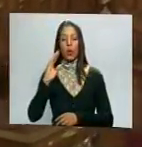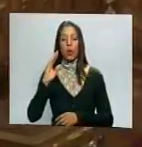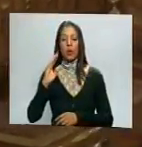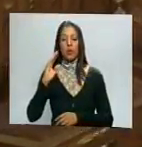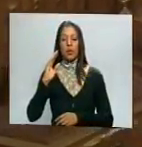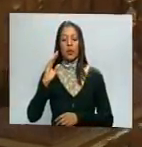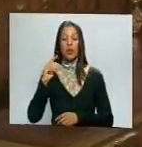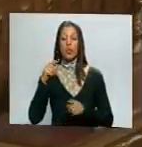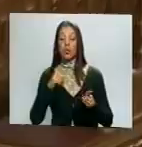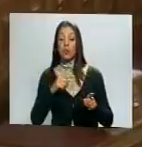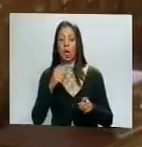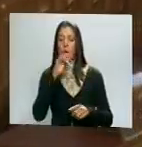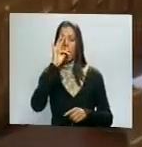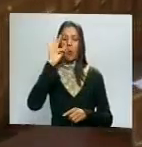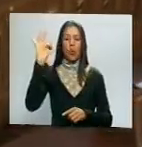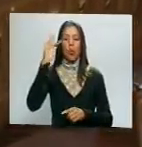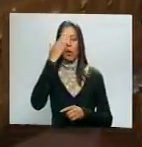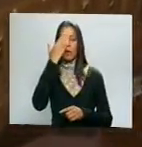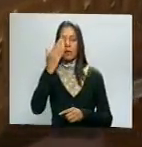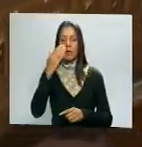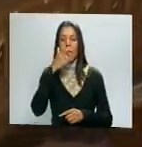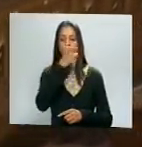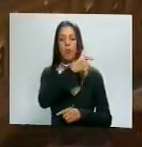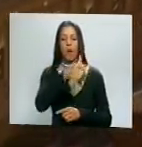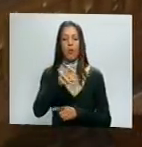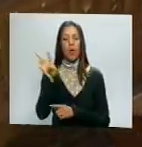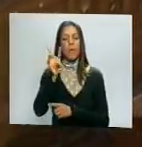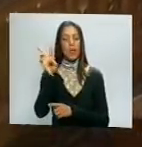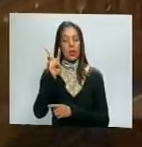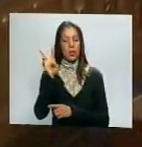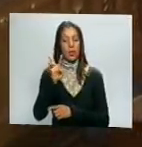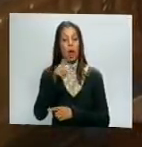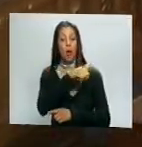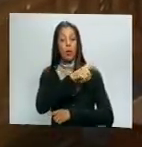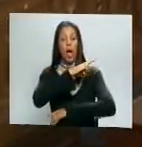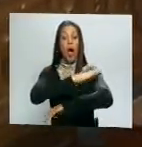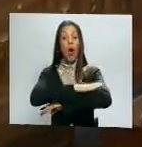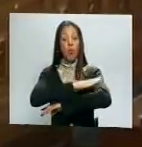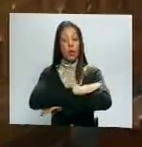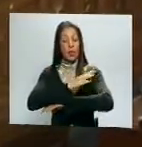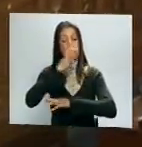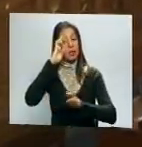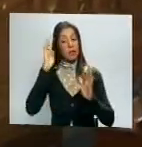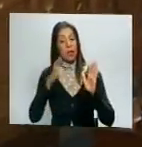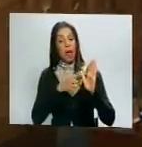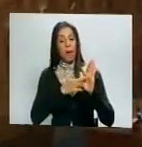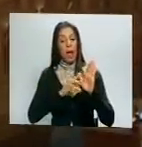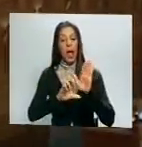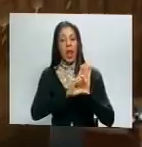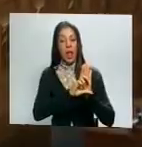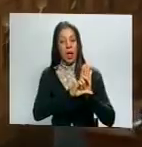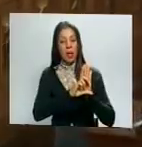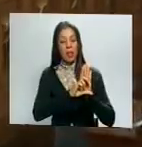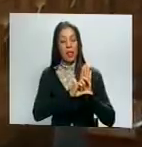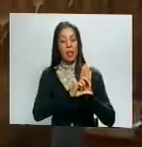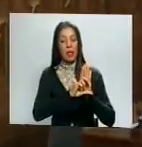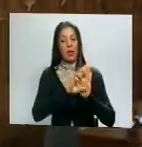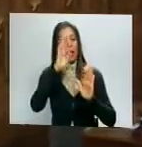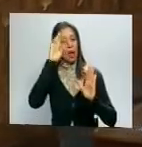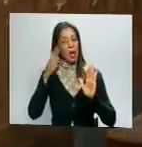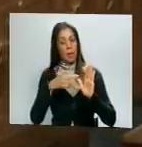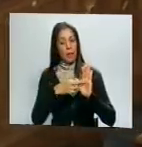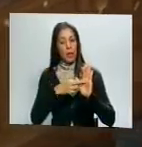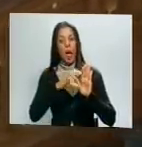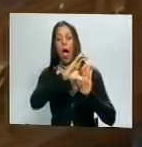usted frente al pueblo de Venezuela, cumplir y respetar las leyes de la República, respetar